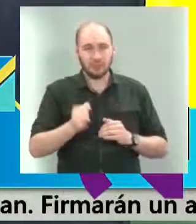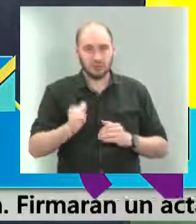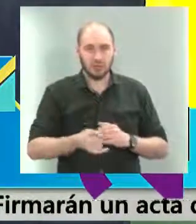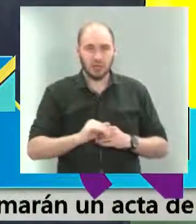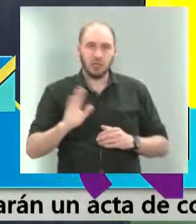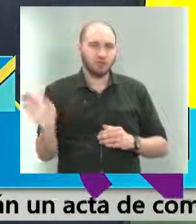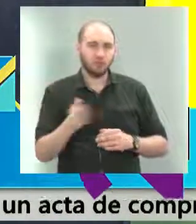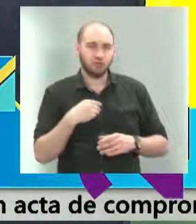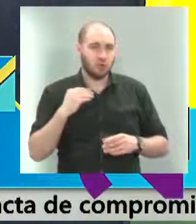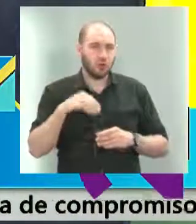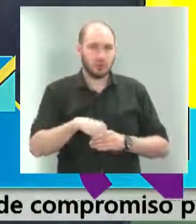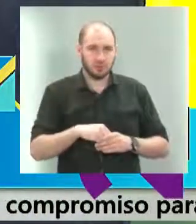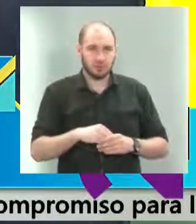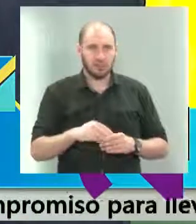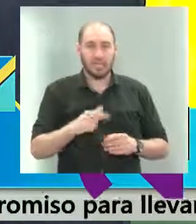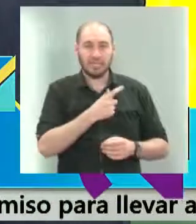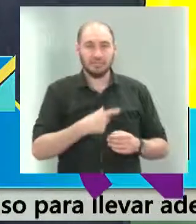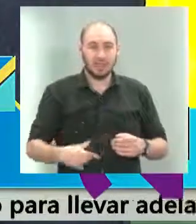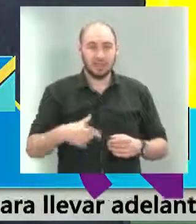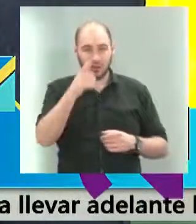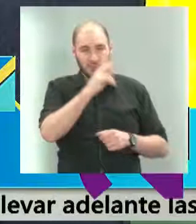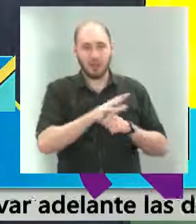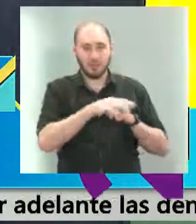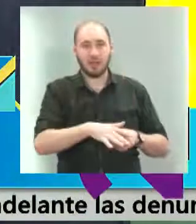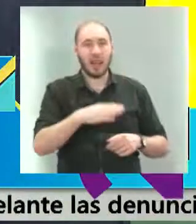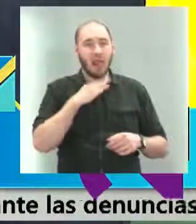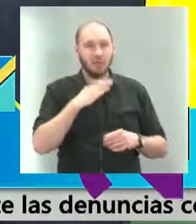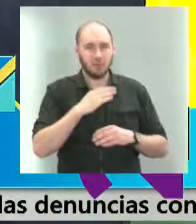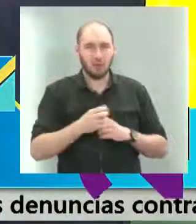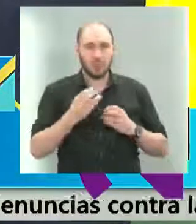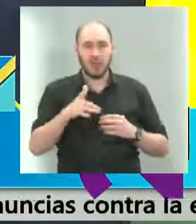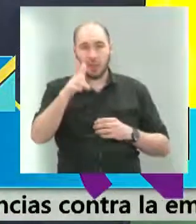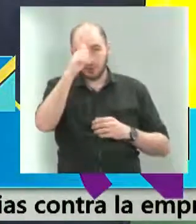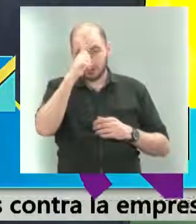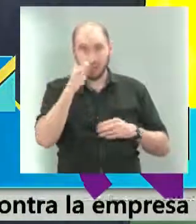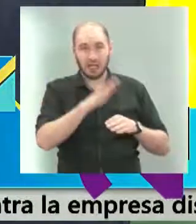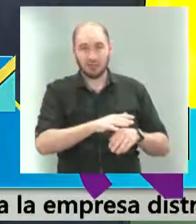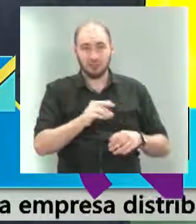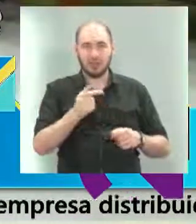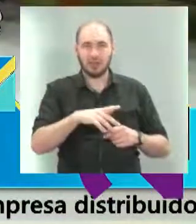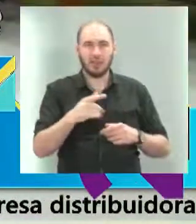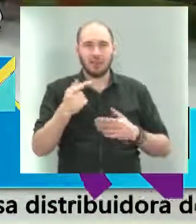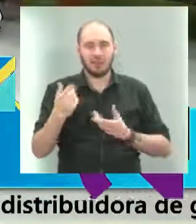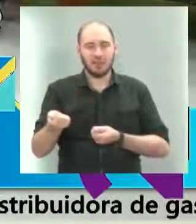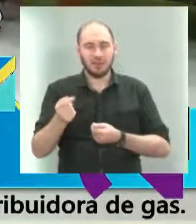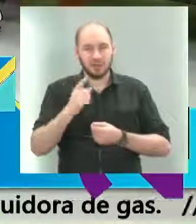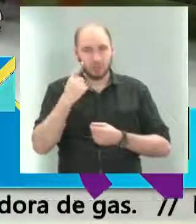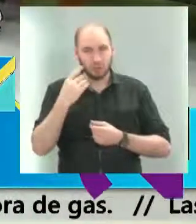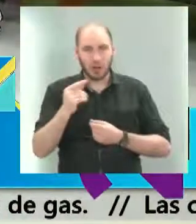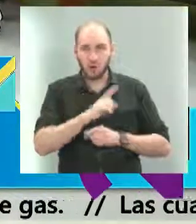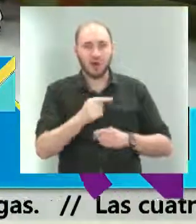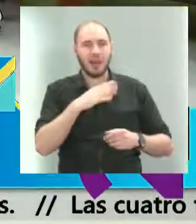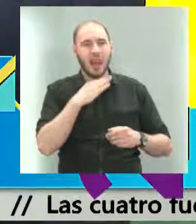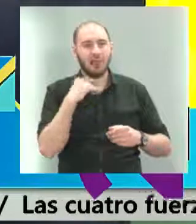todos nos metemos, todos, que dejen al Estado, a la policía reprimir a los delincuentes, porque la policía está para eso, no para reprimir ciudadanos. Sino al